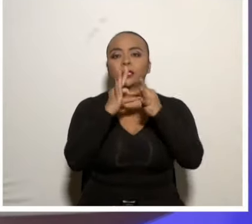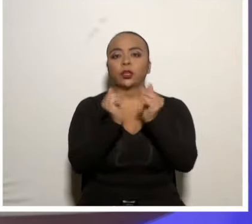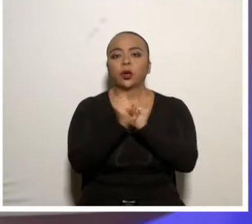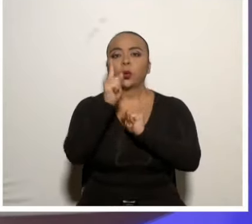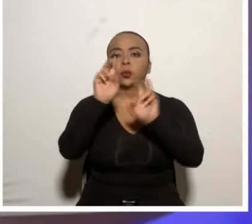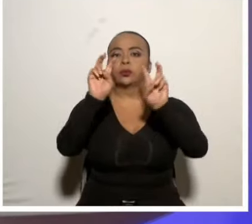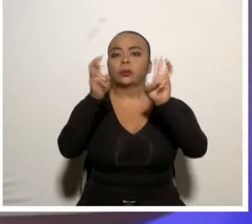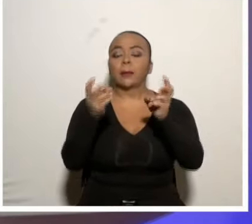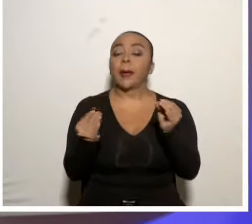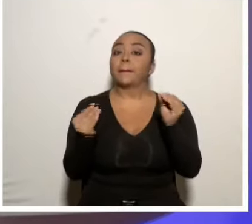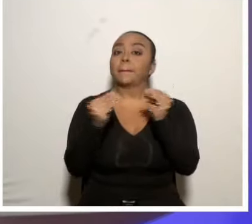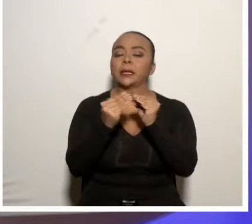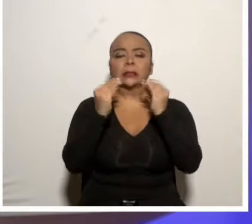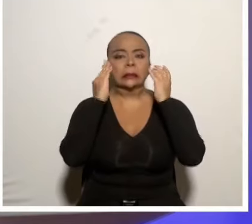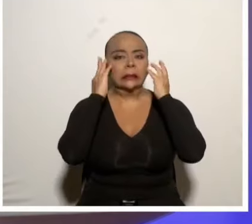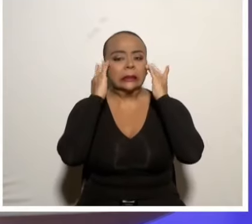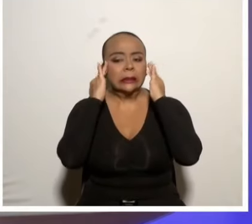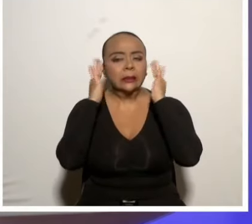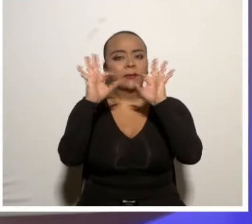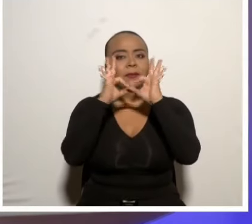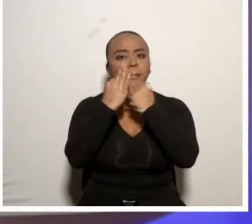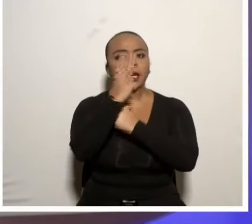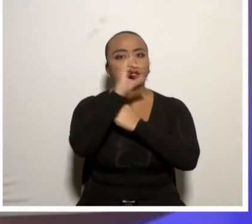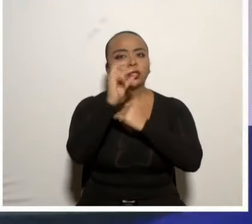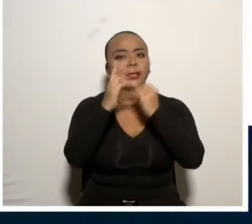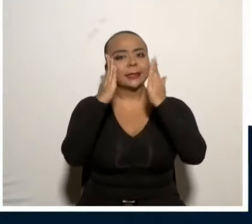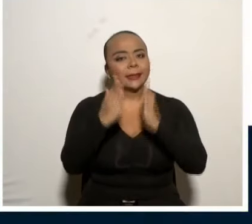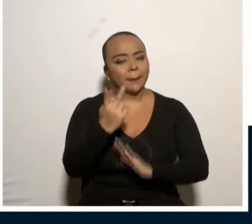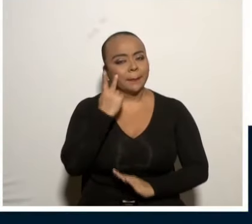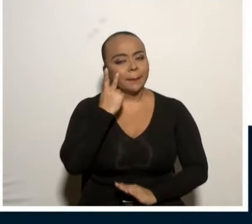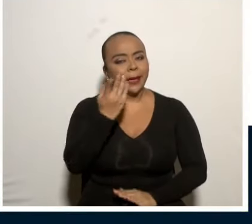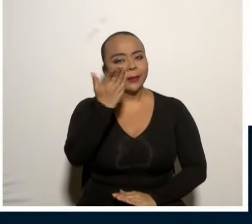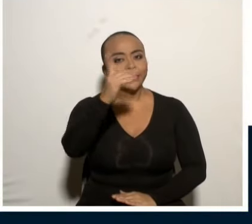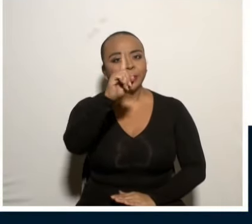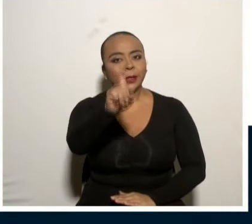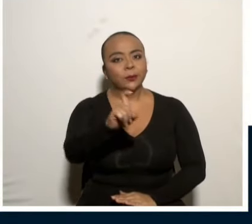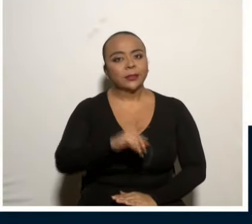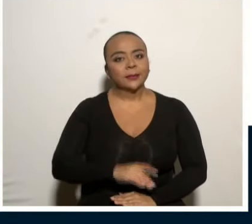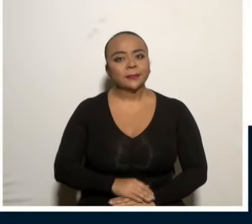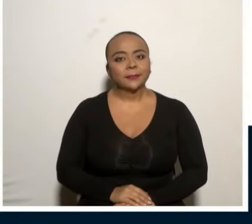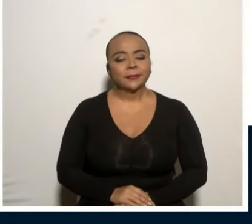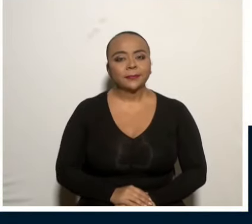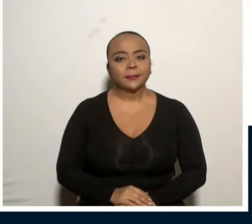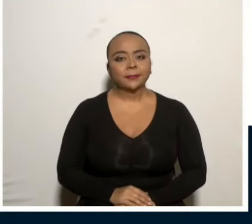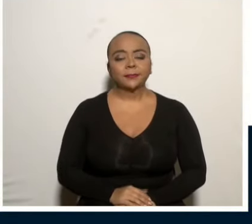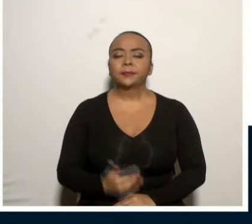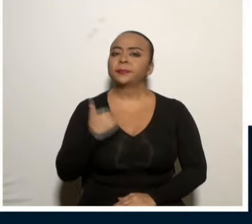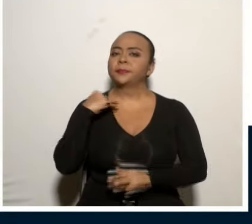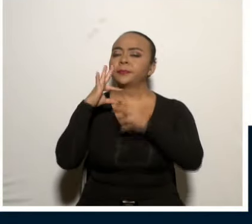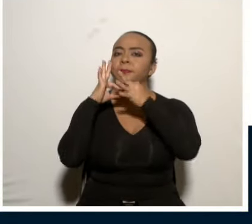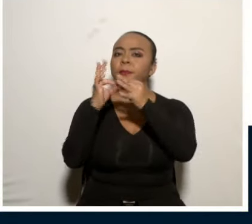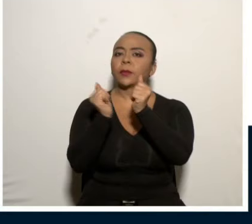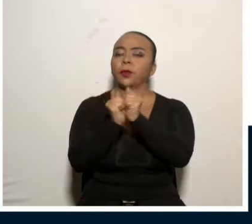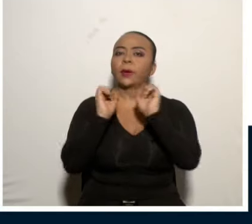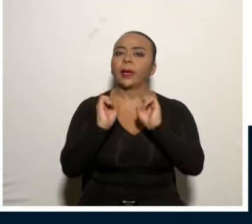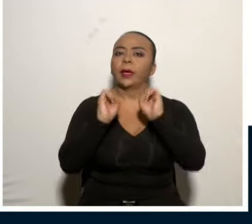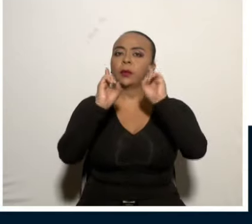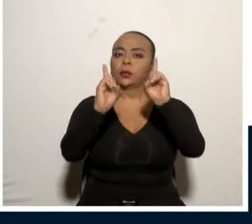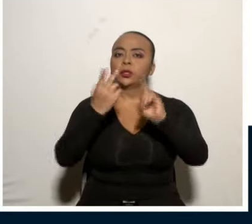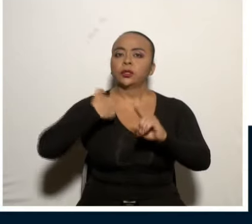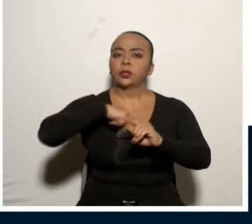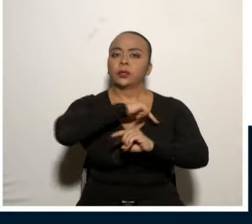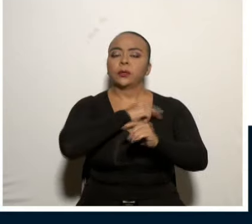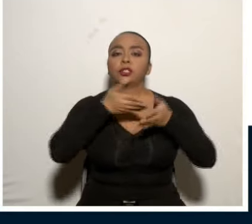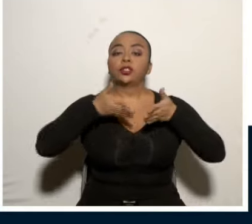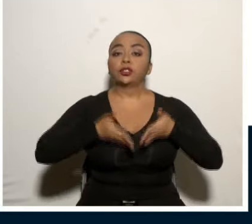los temas que más preocupa a las familias costarricenses. Veamos esa pregunta. Y es que tiene que ver con la educación de